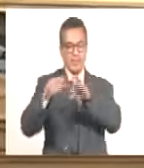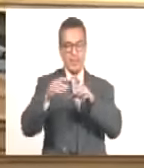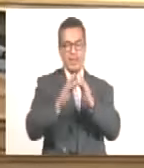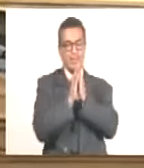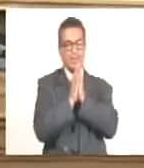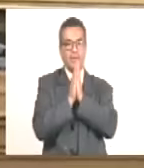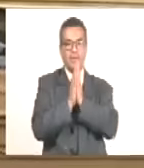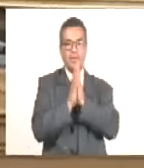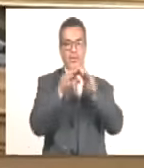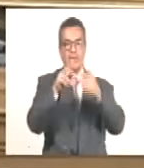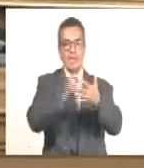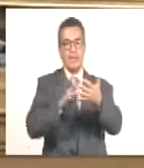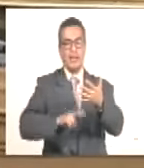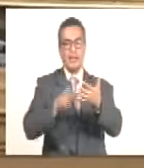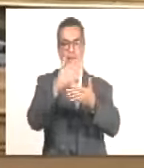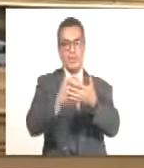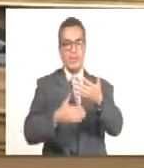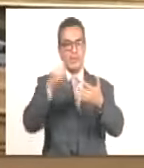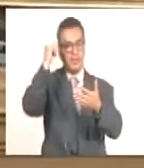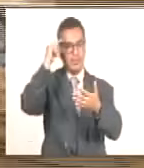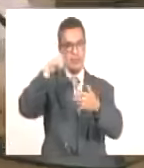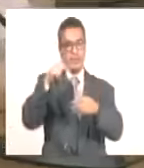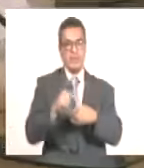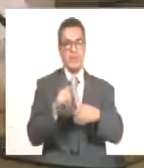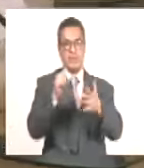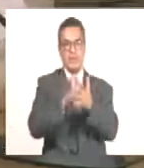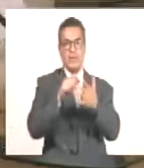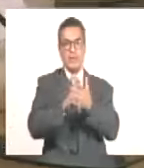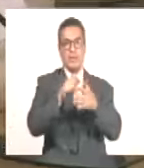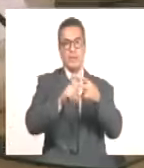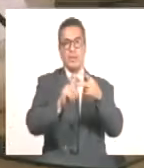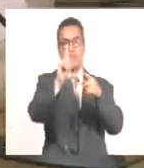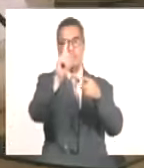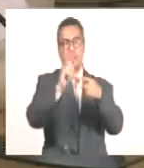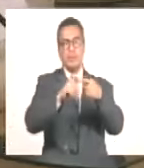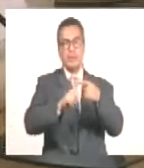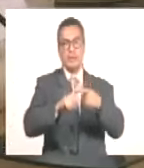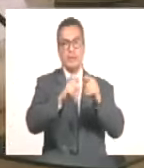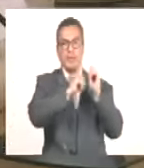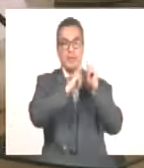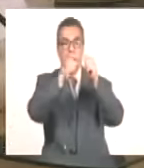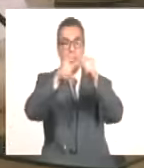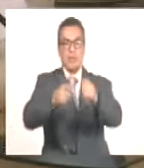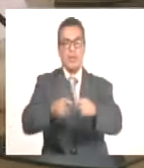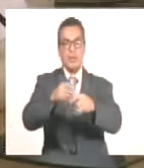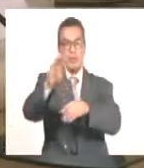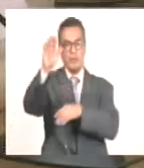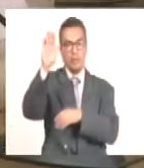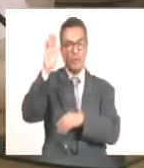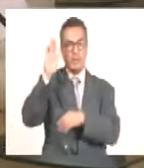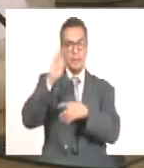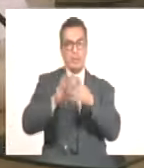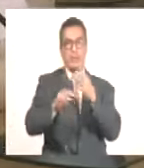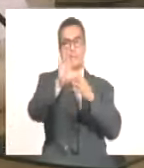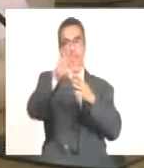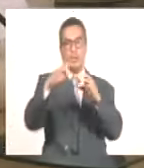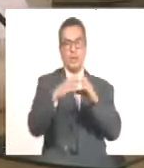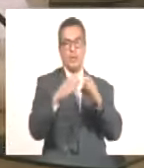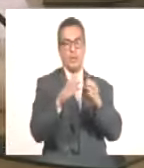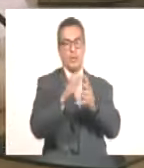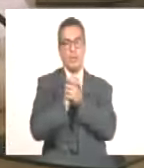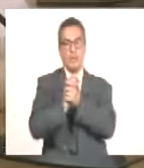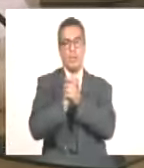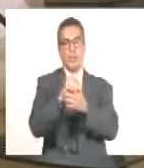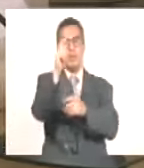secretaria, por favor, sírvase a la lectura de la propuesta de orden del día. Punto número 1. Designación y juramentación del quinto grupo de